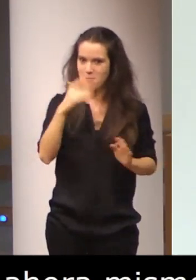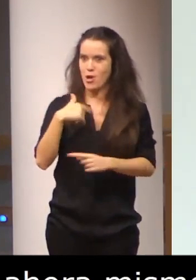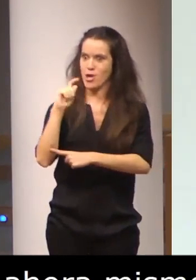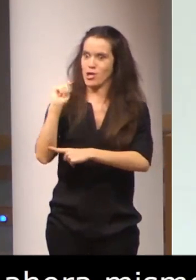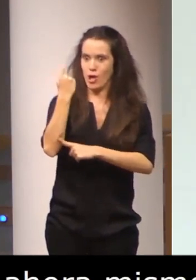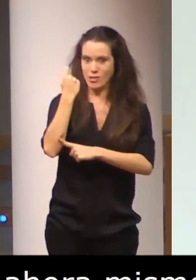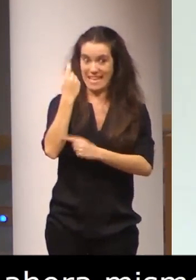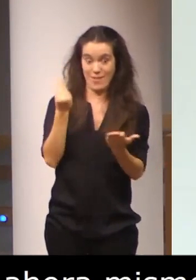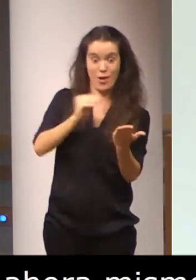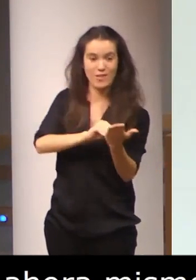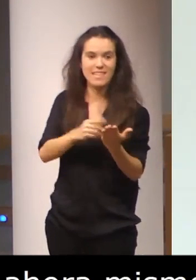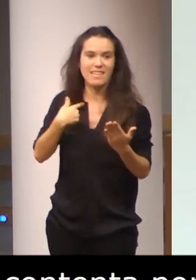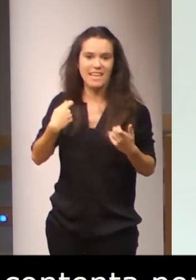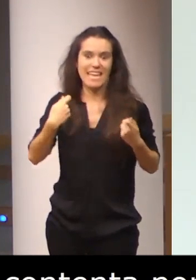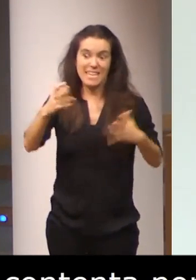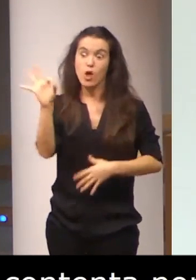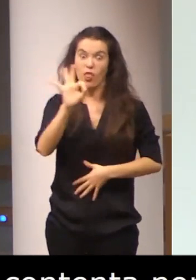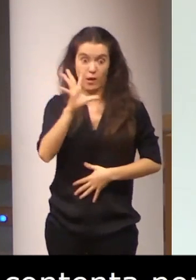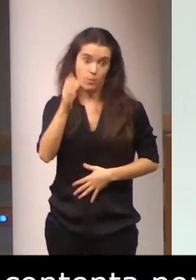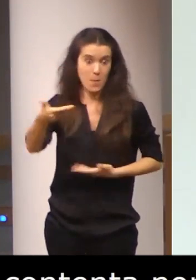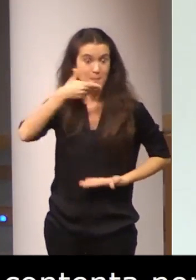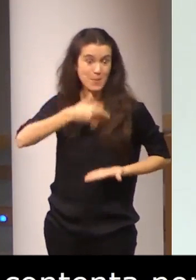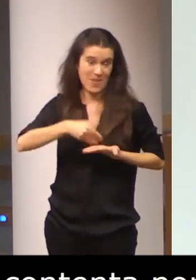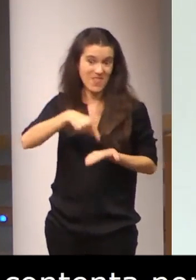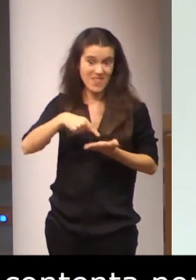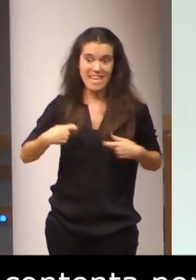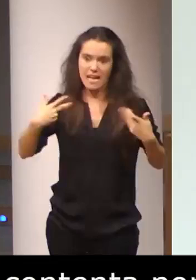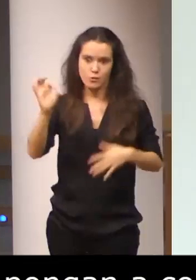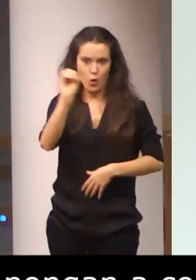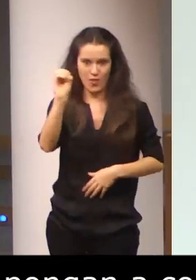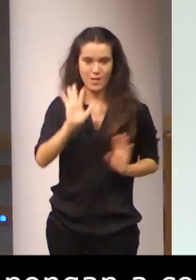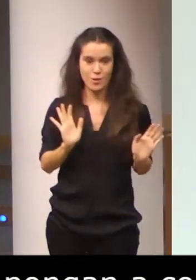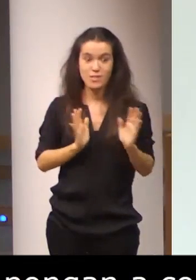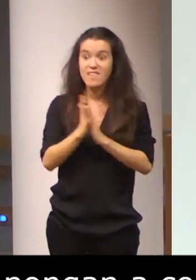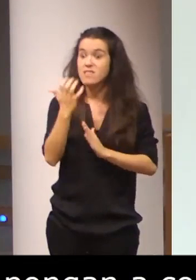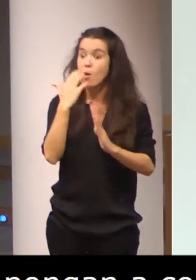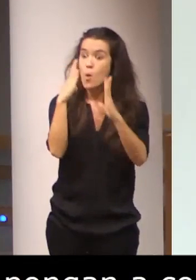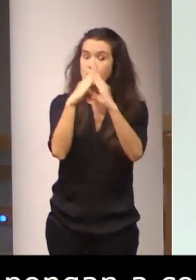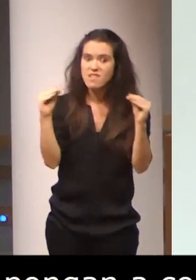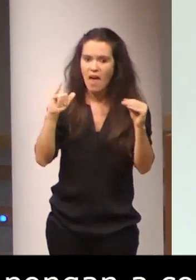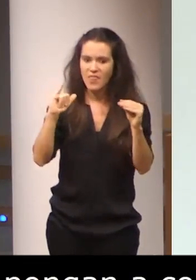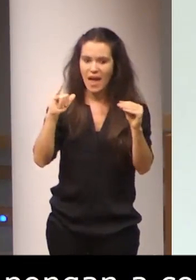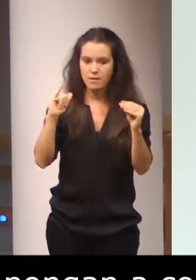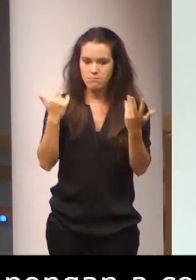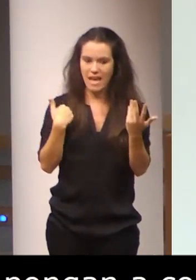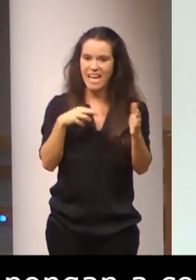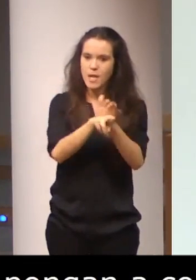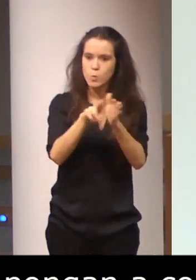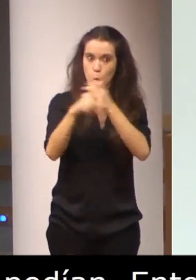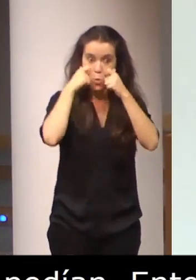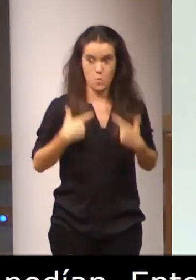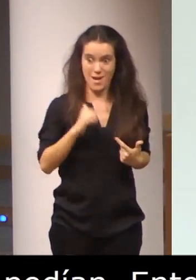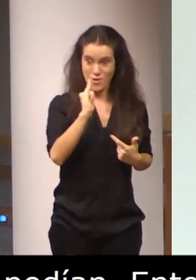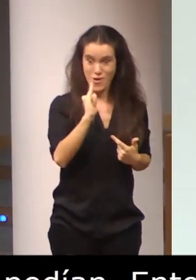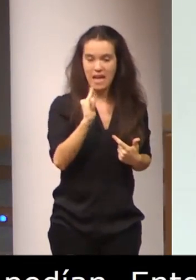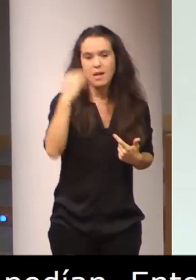coste cero, que es algo que me pedía. Entonces, si la universidad tiene el material humano, entiendo que debería